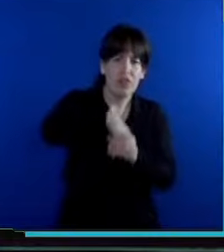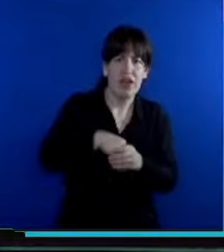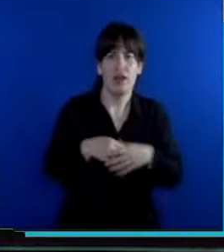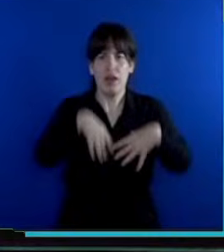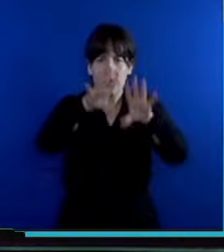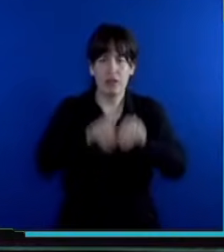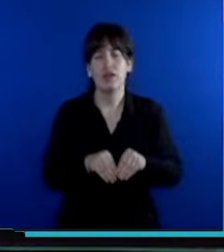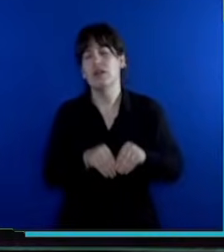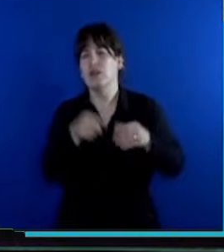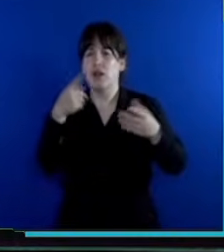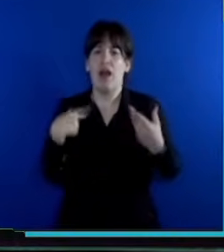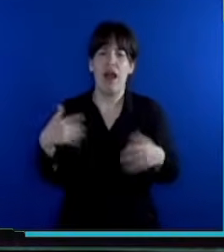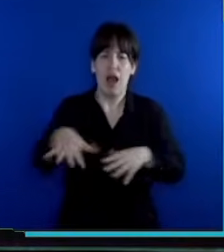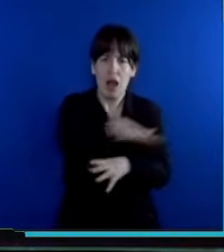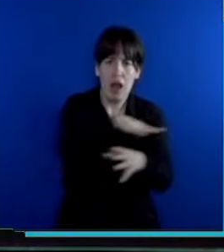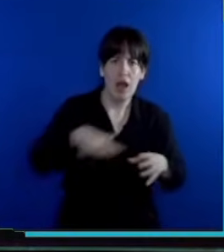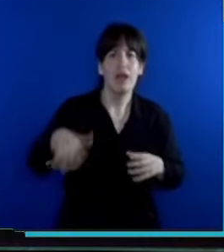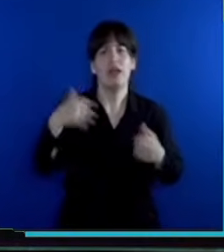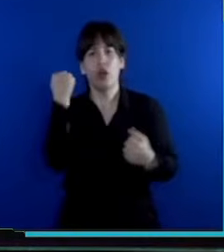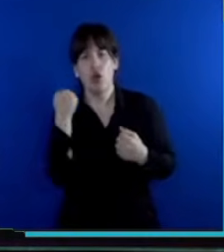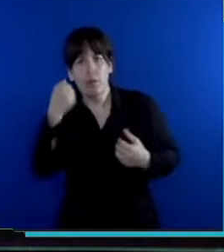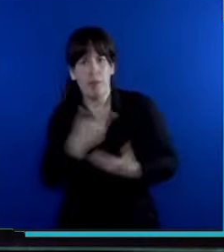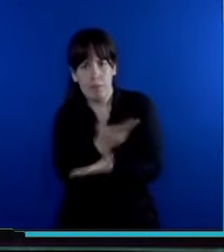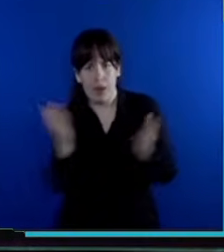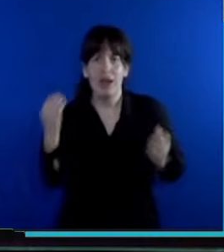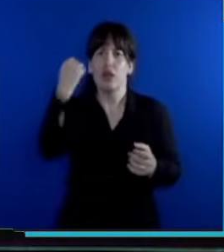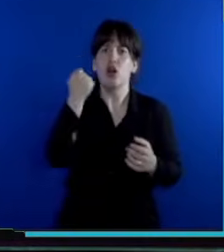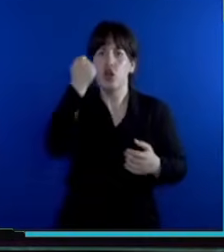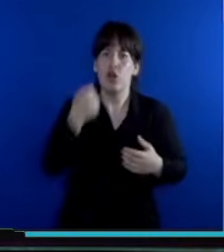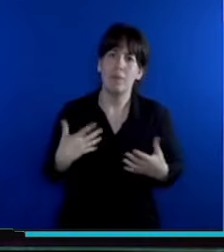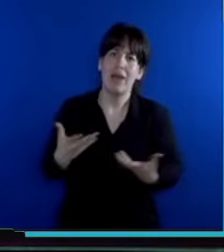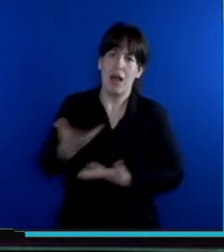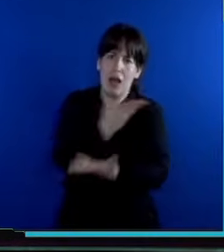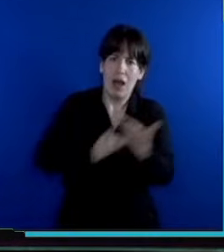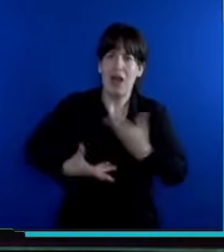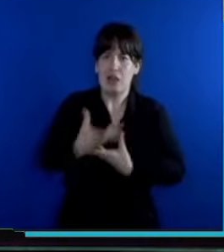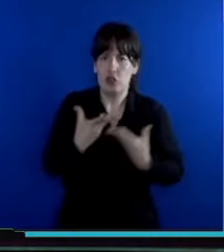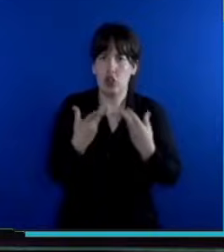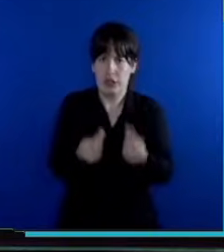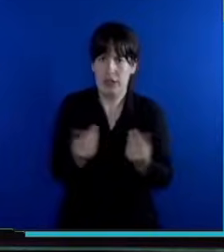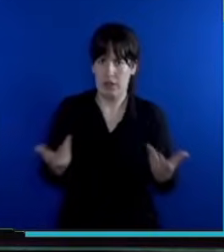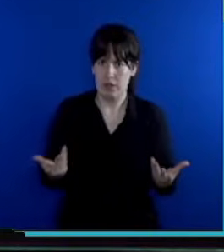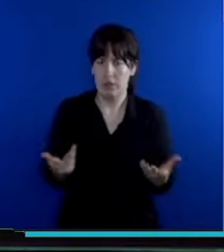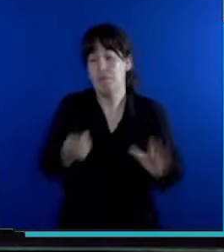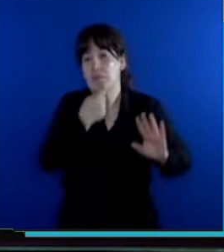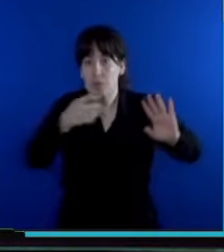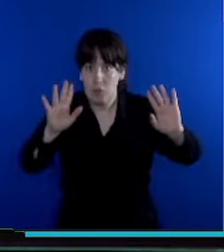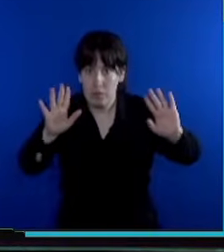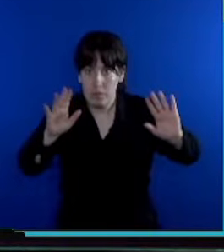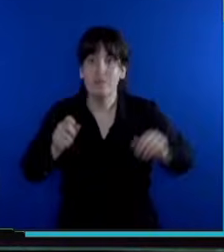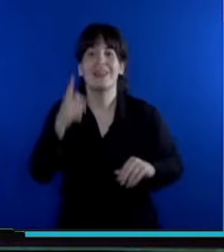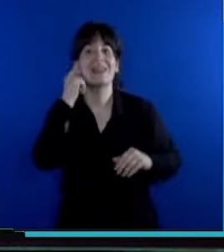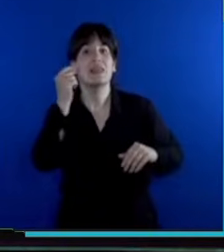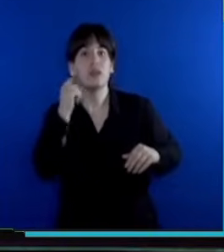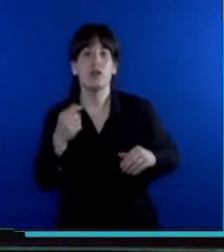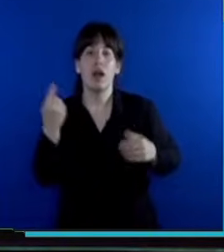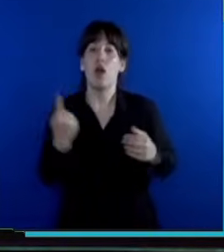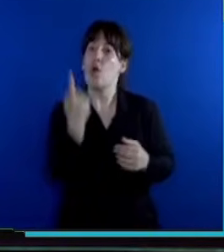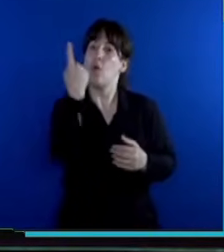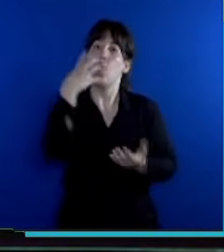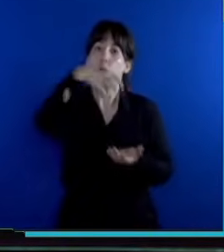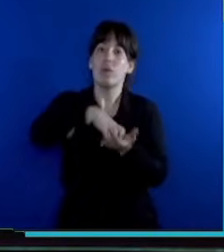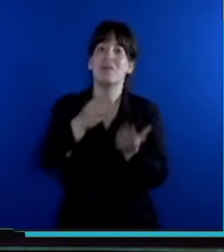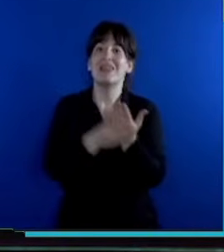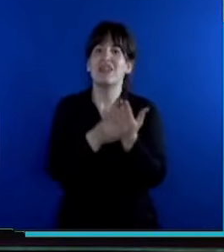hábitat, de inclusión, de economía popular, de economía solidaria. Vamos a ejemplo. Mira, Kicillof tiene un ministerio